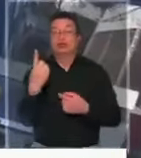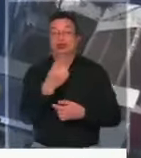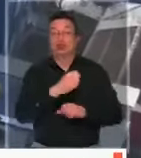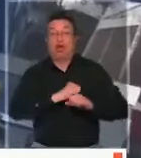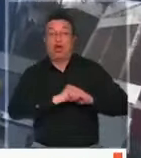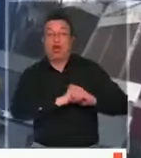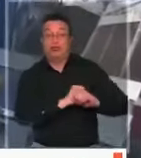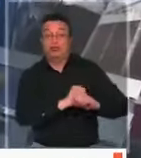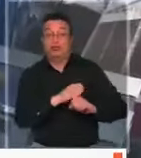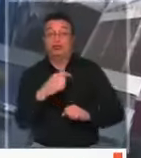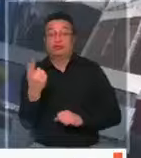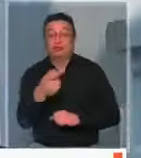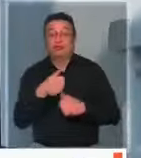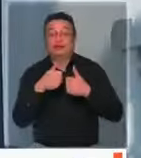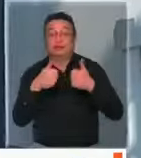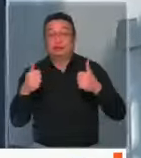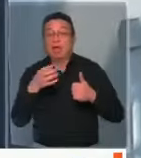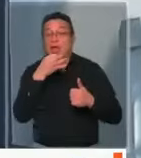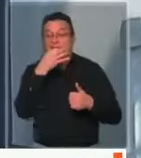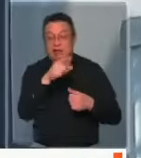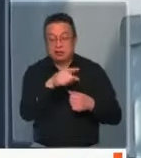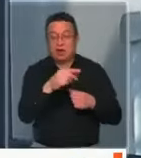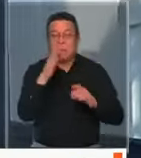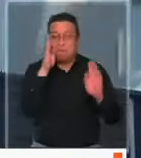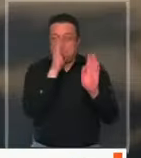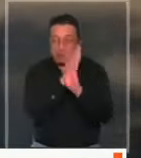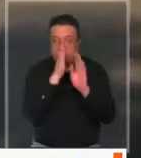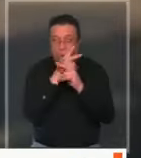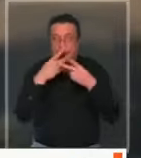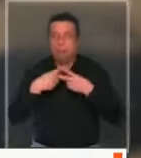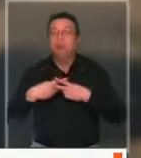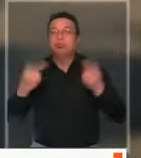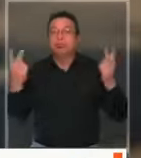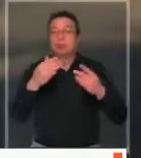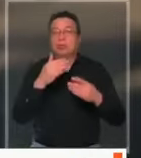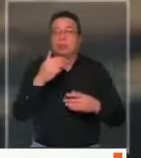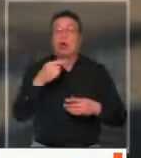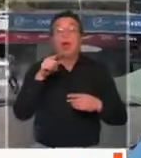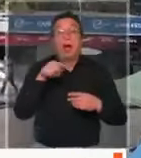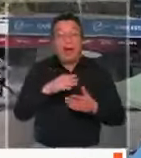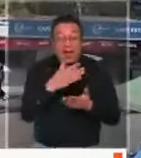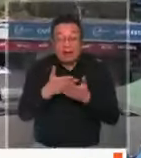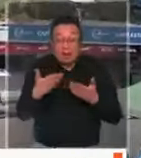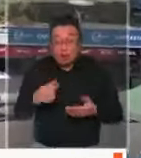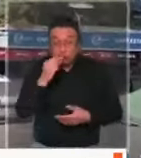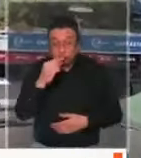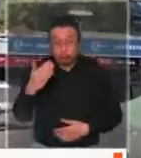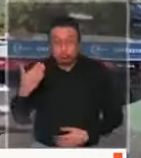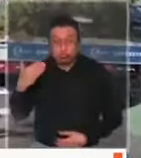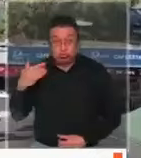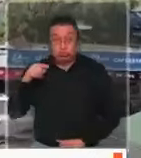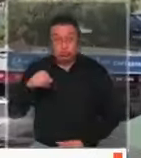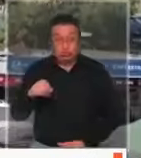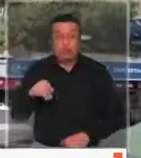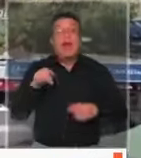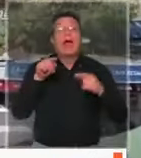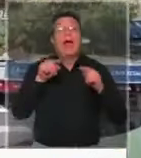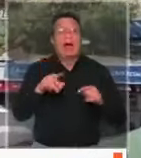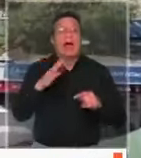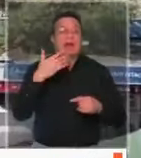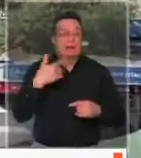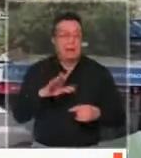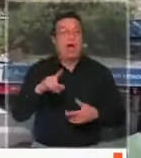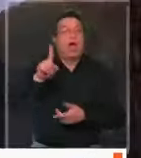estos antecedentes hayan estado prácticamente ocultos a la opinión pública, hasta la emisión del reportaje. Además, hay quienes desde